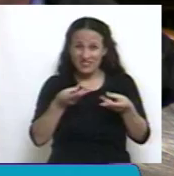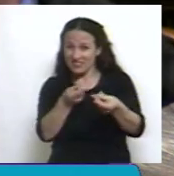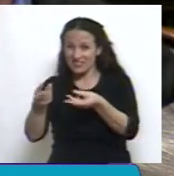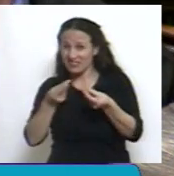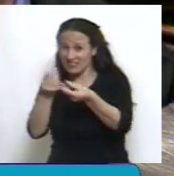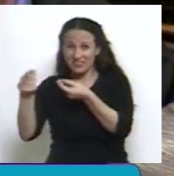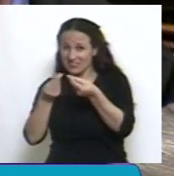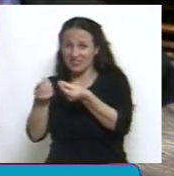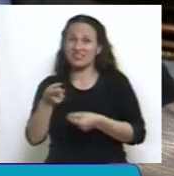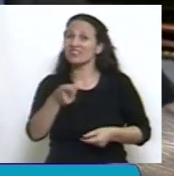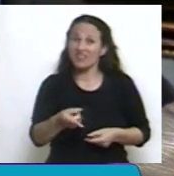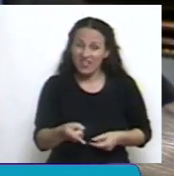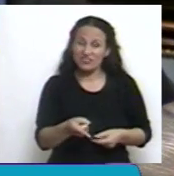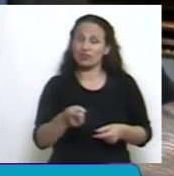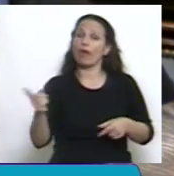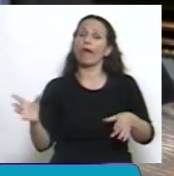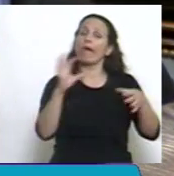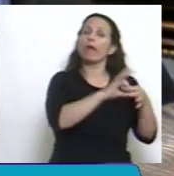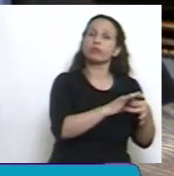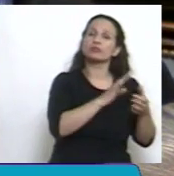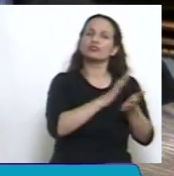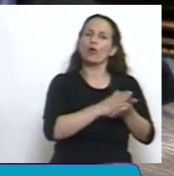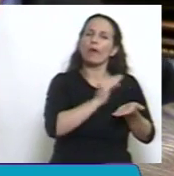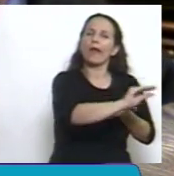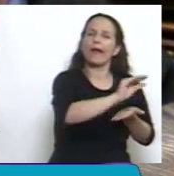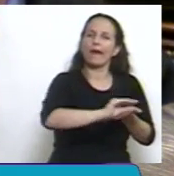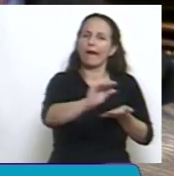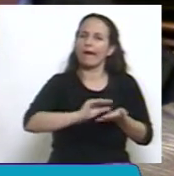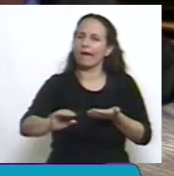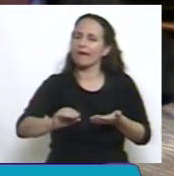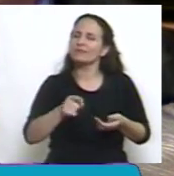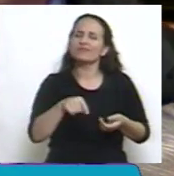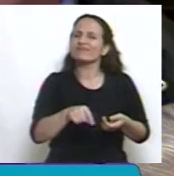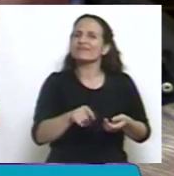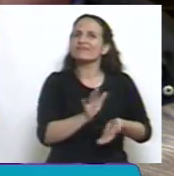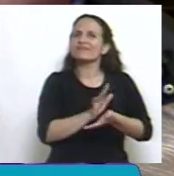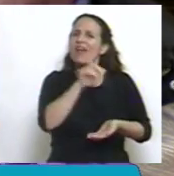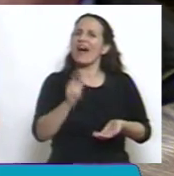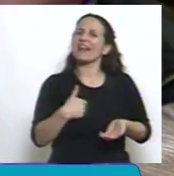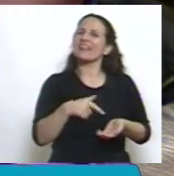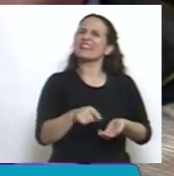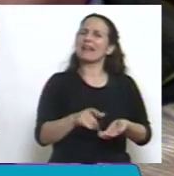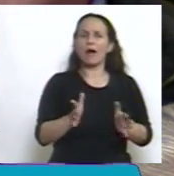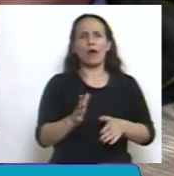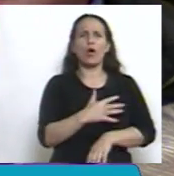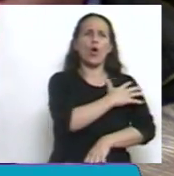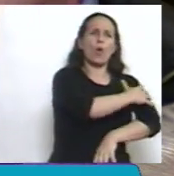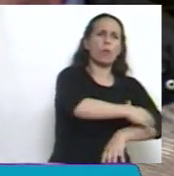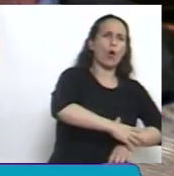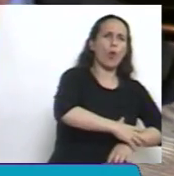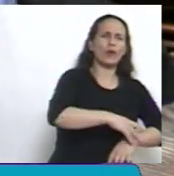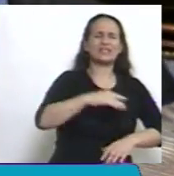la distribución de la riqueza en la Argentina, como si se pudiera separar pobreza de